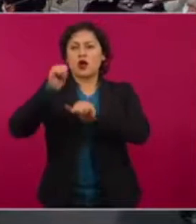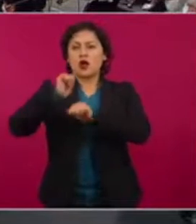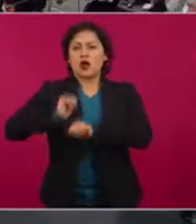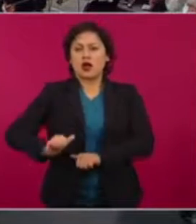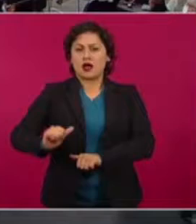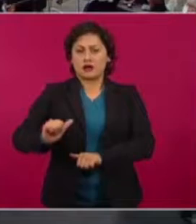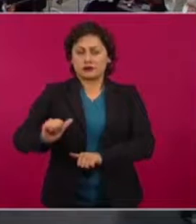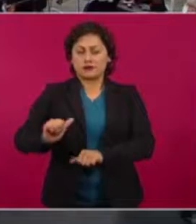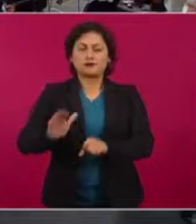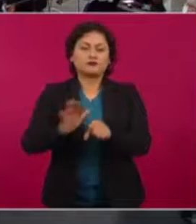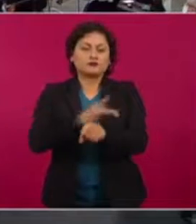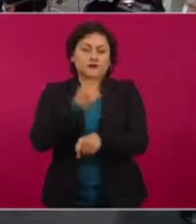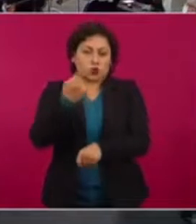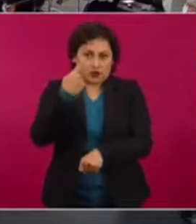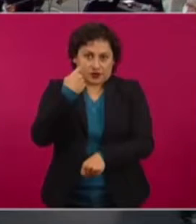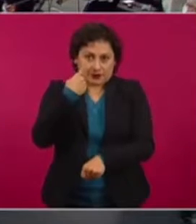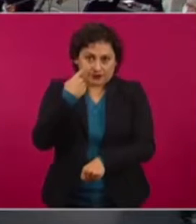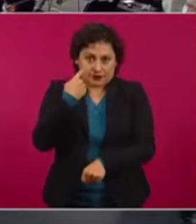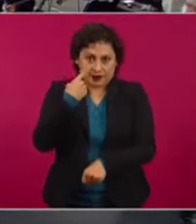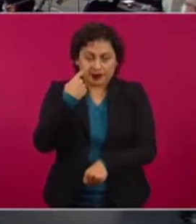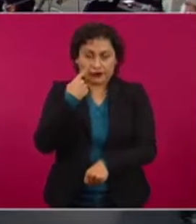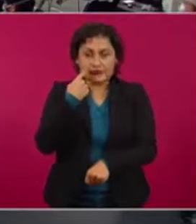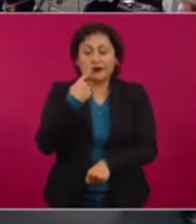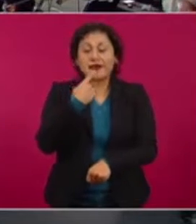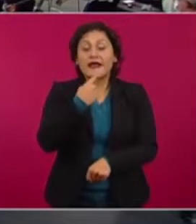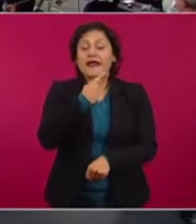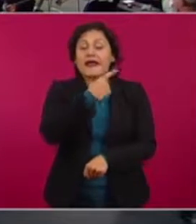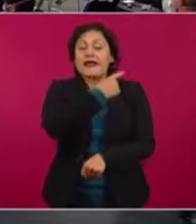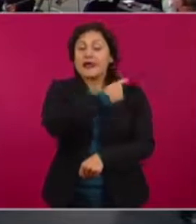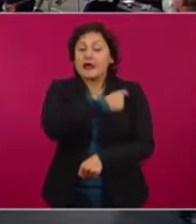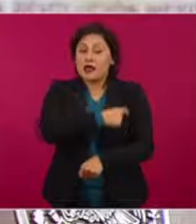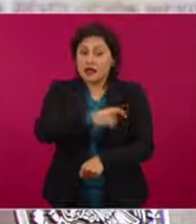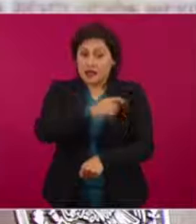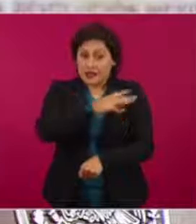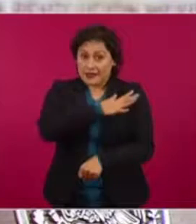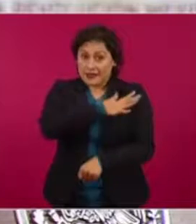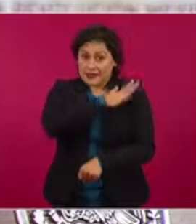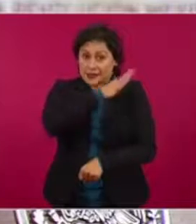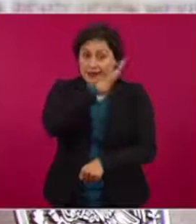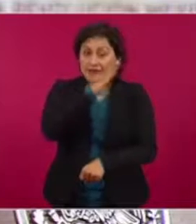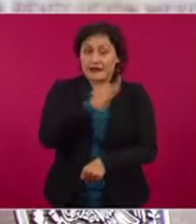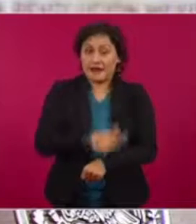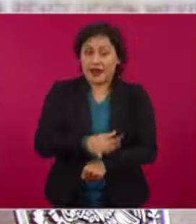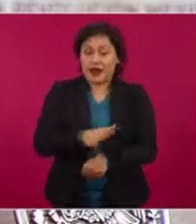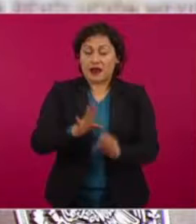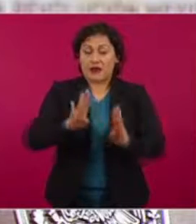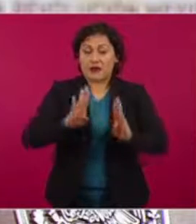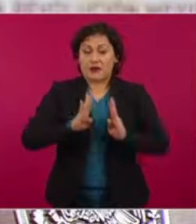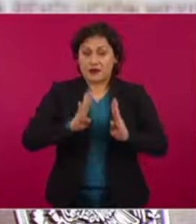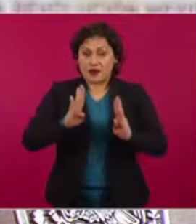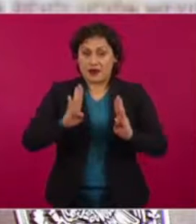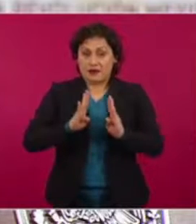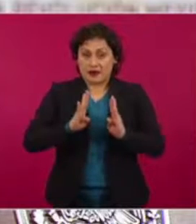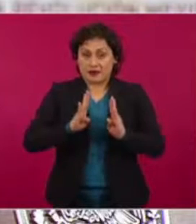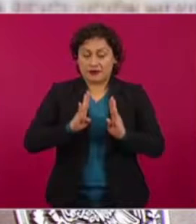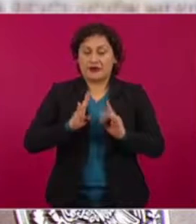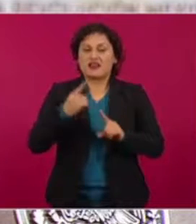porque el comandante supremo de las Fuerzas Armadas es el presidente.